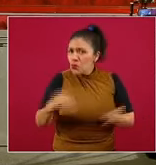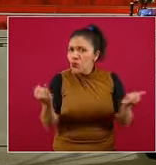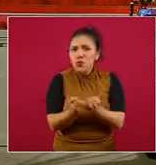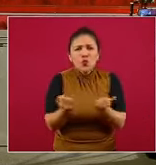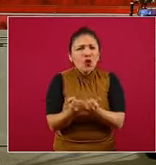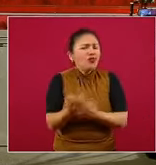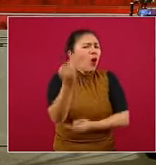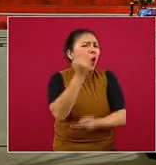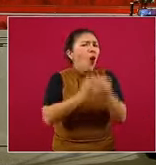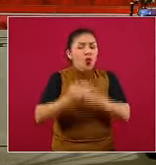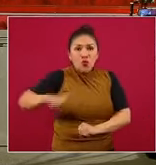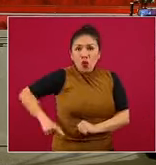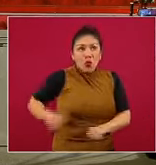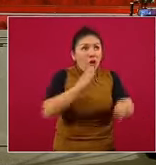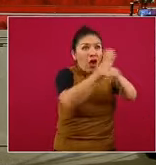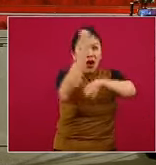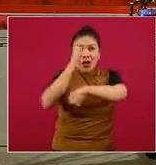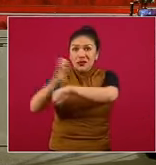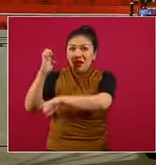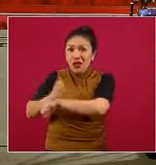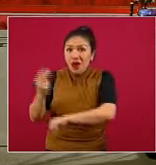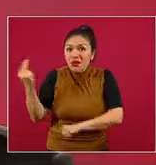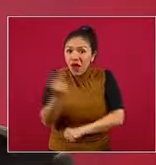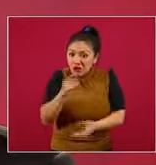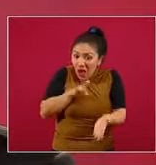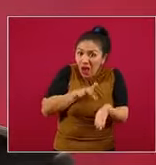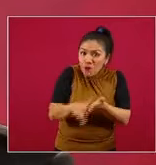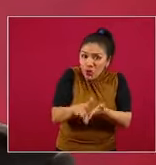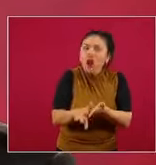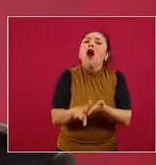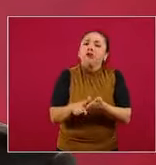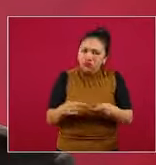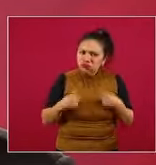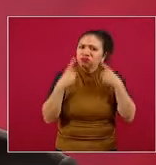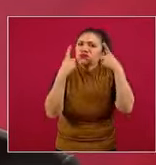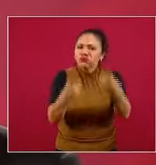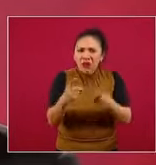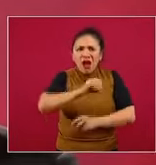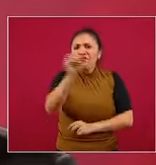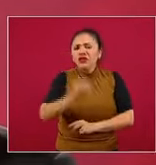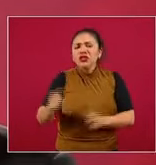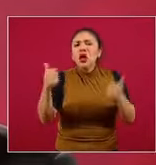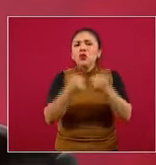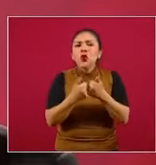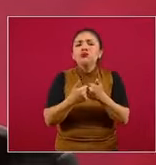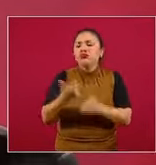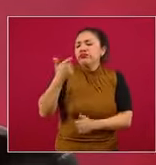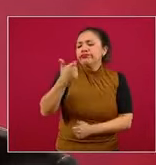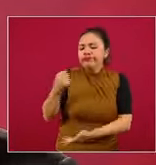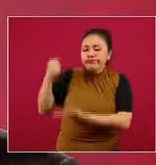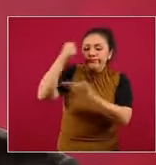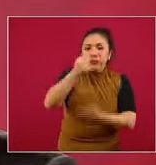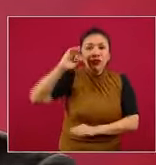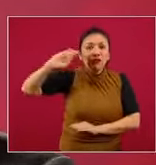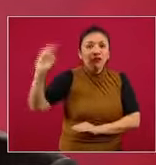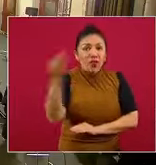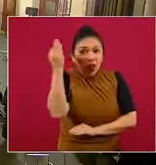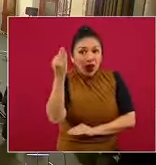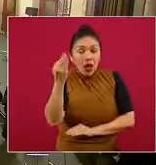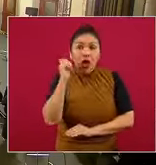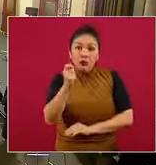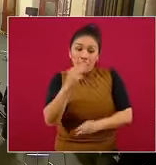a todo gobierno estatal que necesite apoyo, se le apoyará con los recursos federales, ya sea